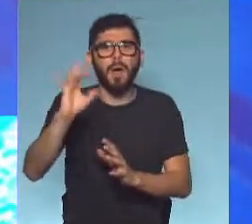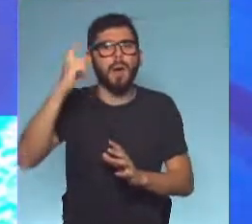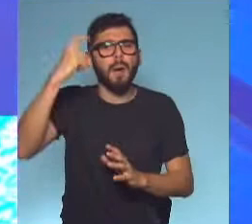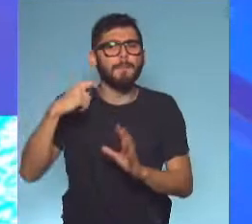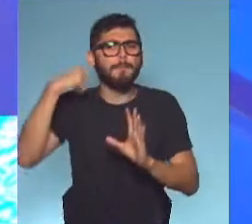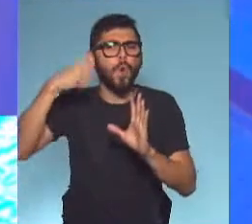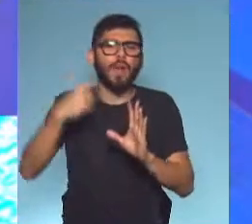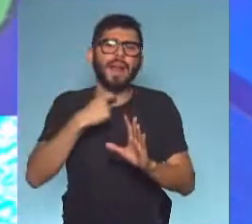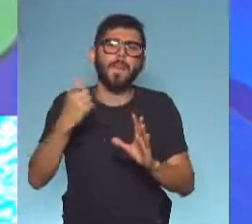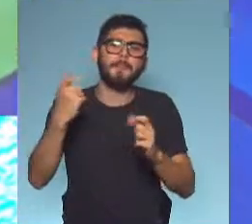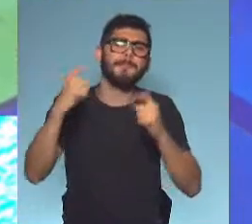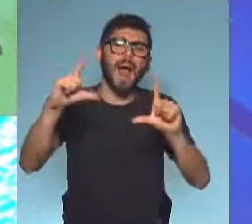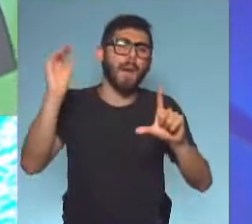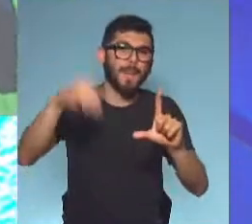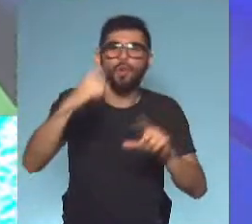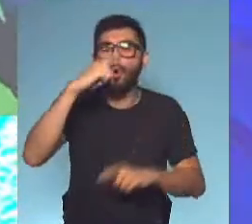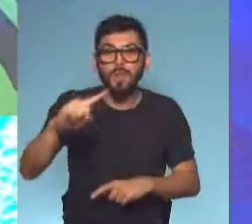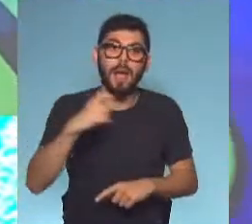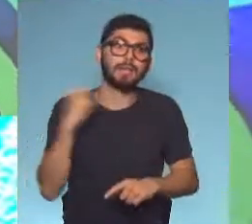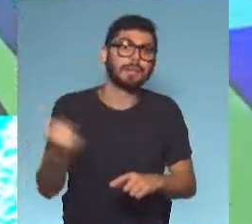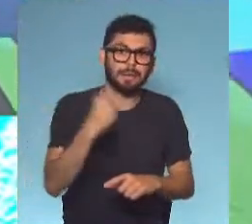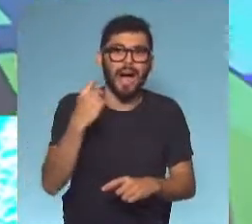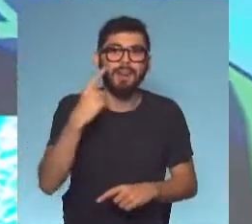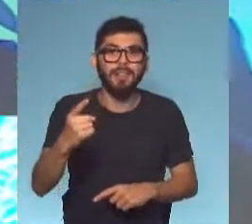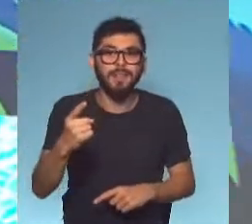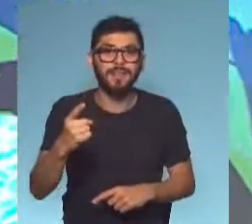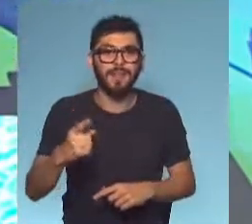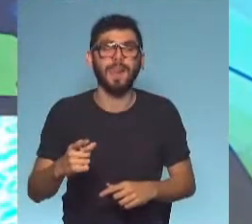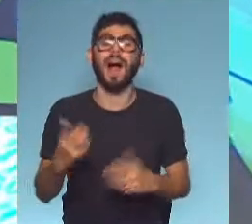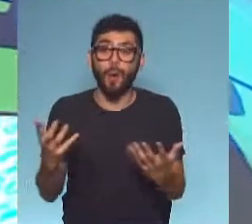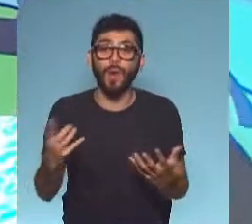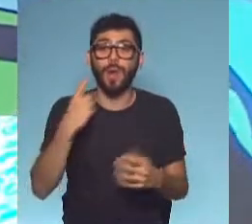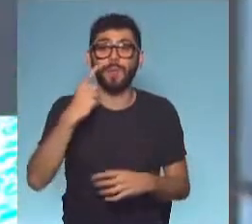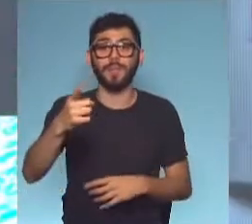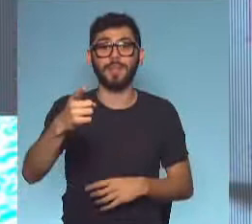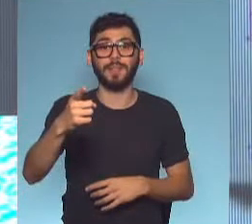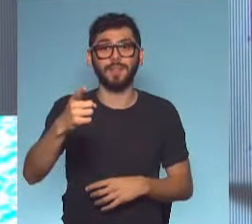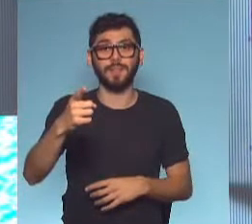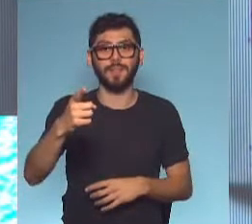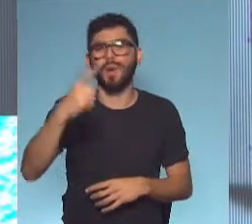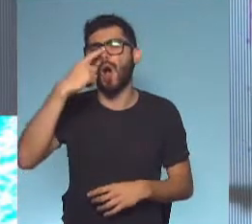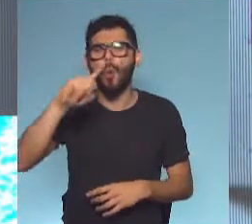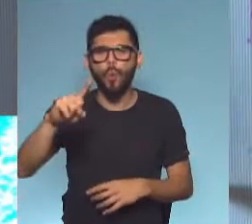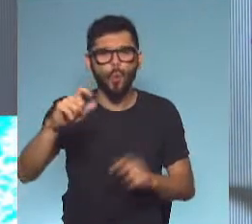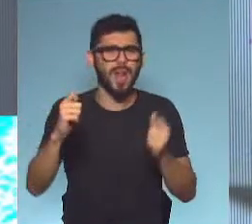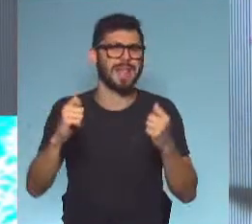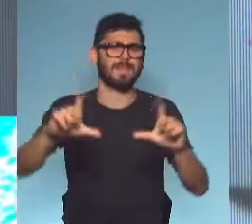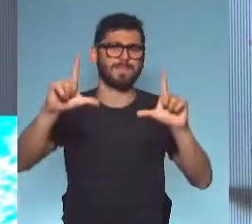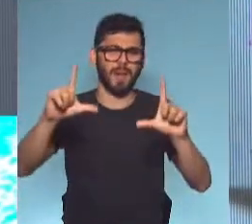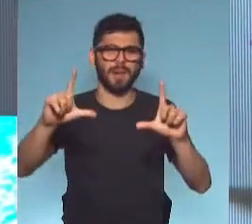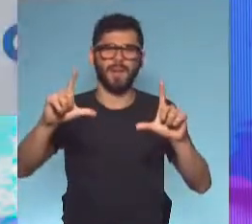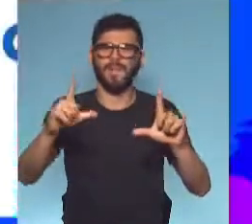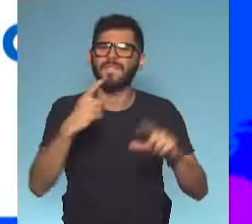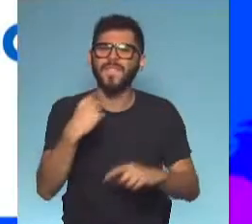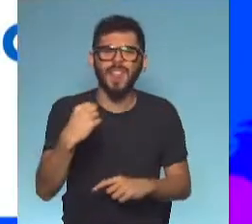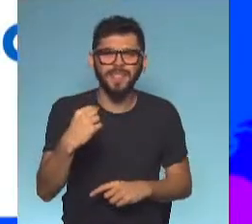la última placa, está muy interesado, Francesca, contanos. Bueno, vamos a ir a la última placa. ¿Qué dice